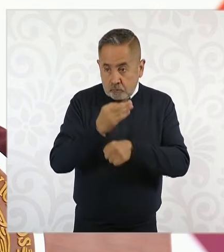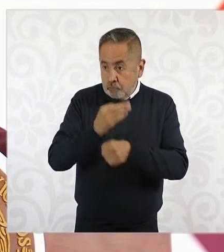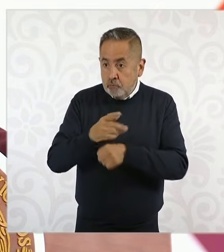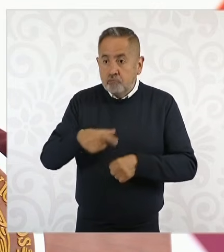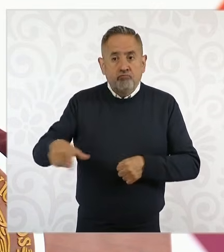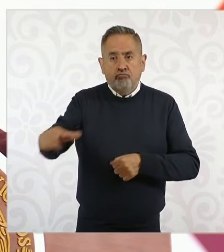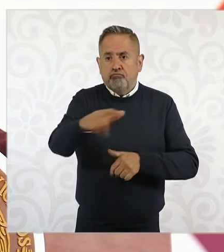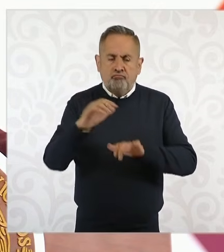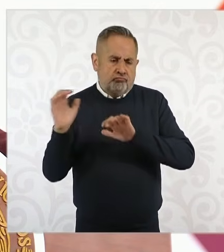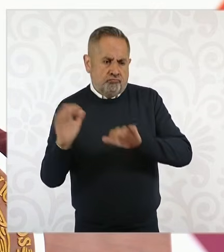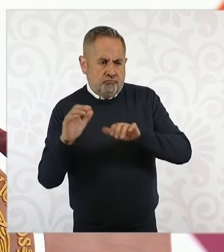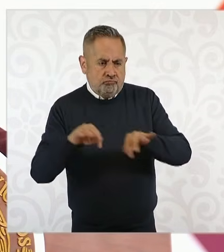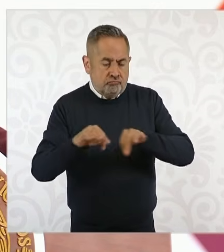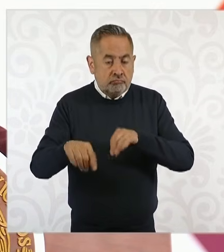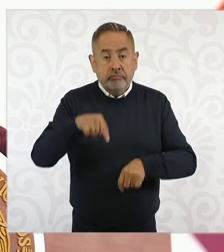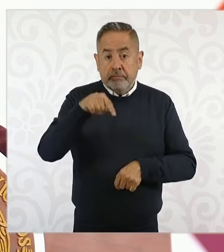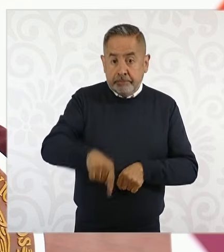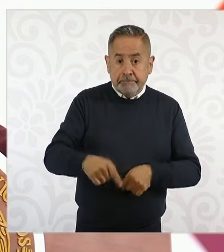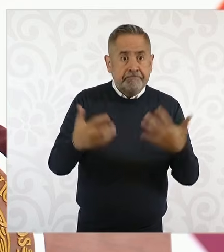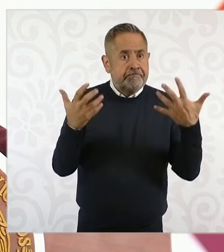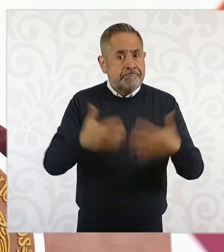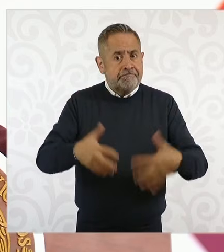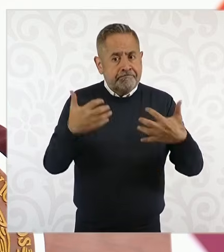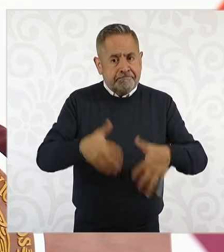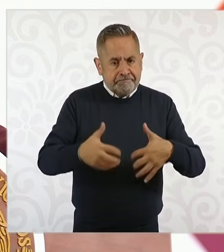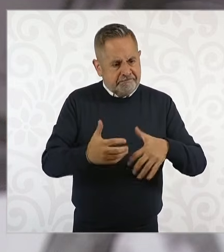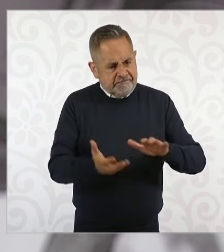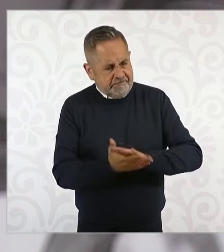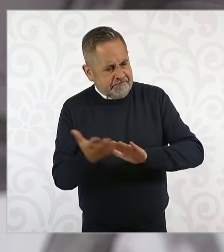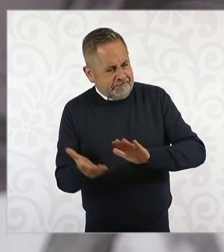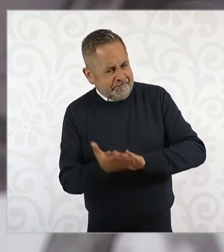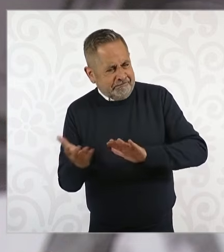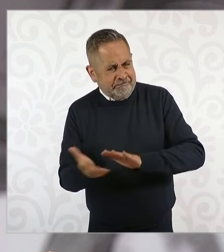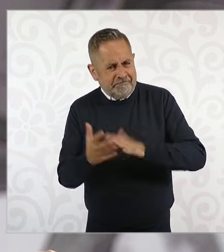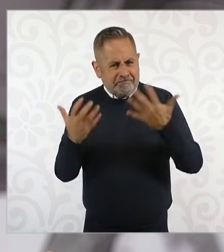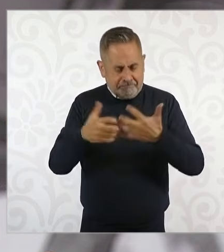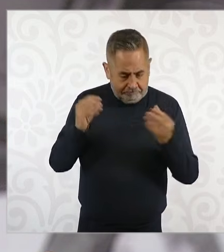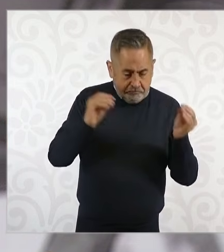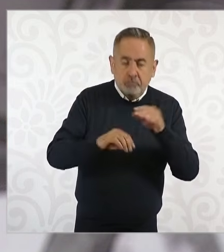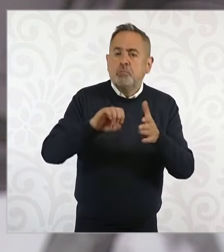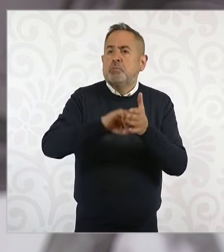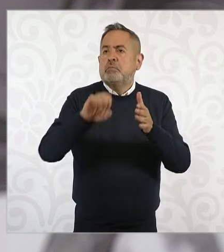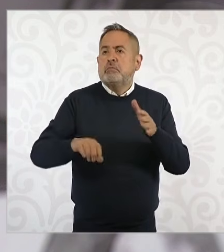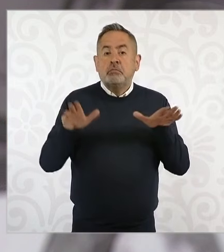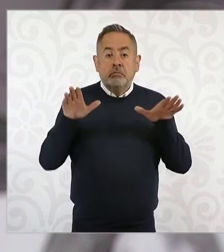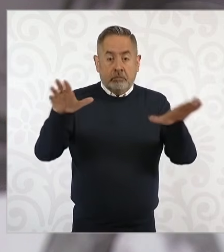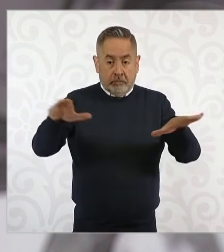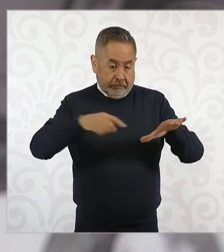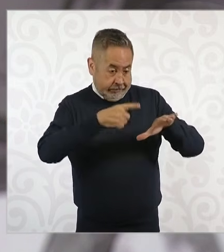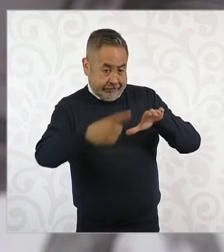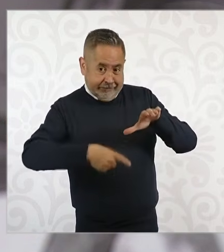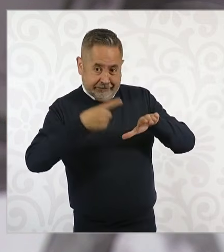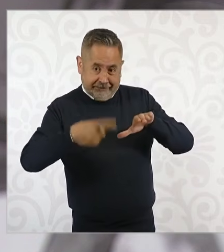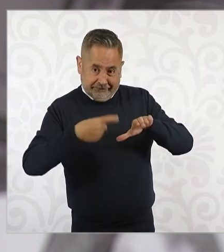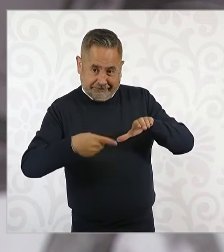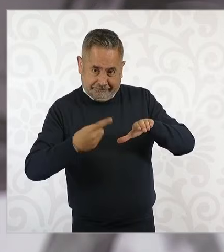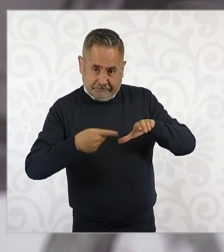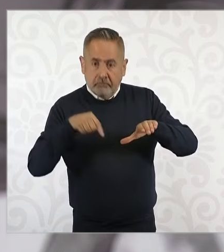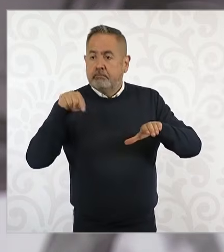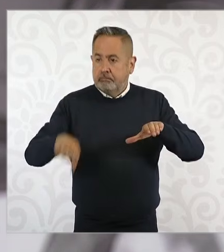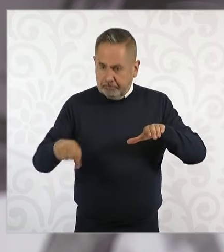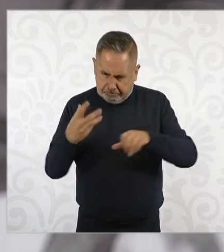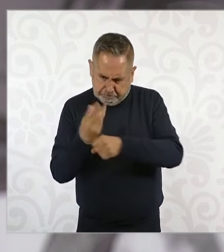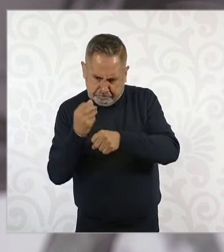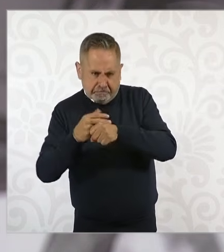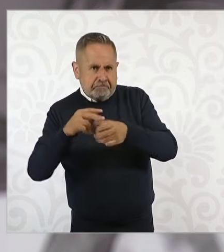enorme. O sea, se fabrican aquí, prácticamente se ensamblan turbinas, se fabrican